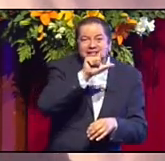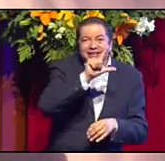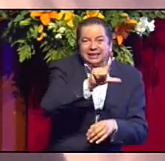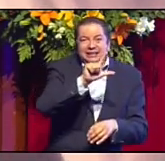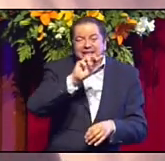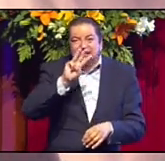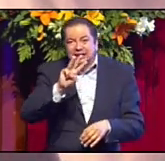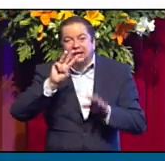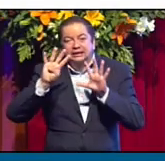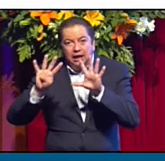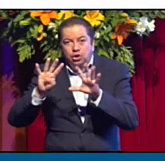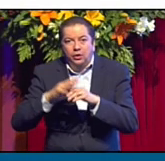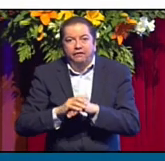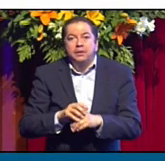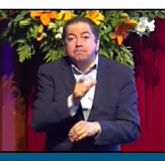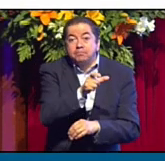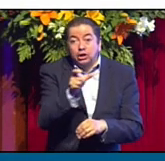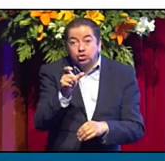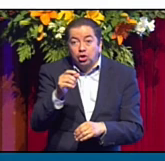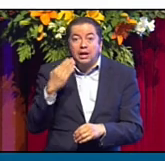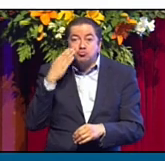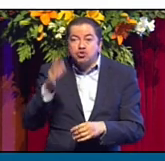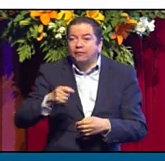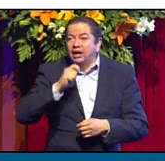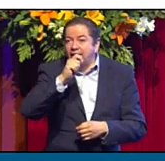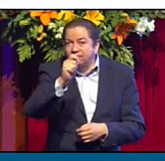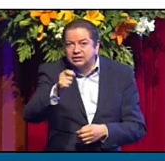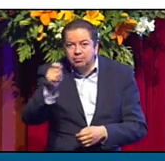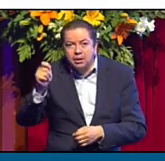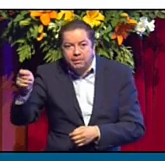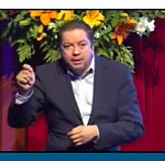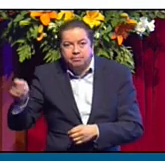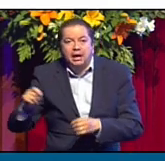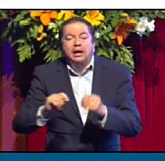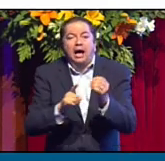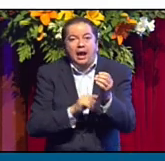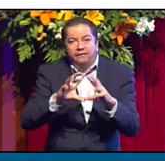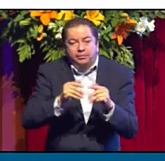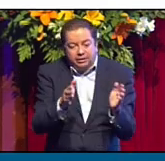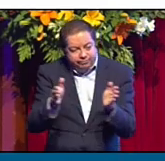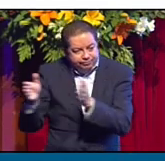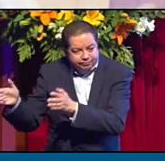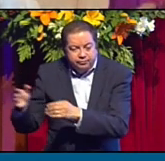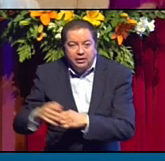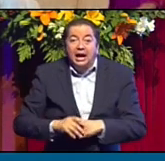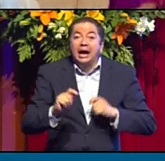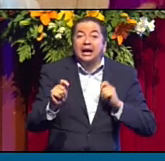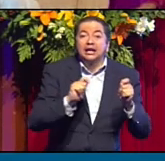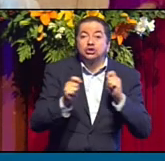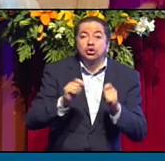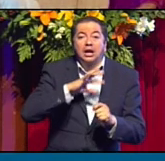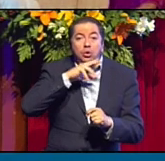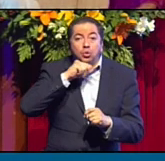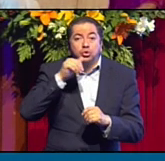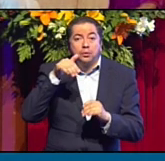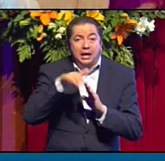9.739 personas fueron beneficiadas y en el contexto de su familia. Pero sigamos, gestión para el adulto mayor.